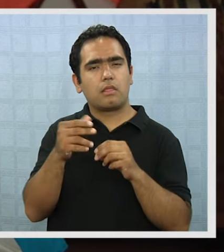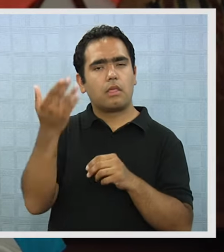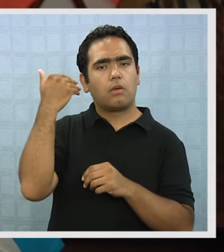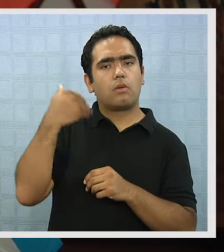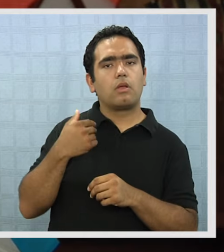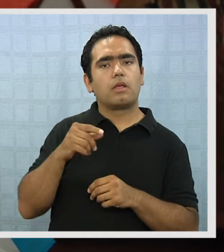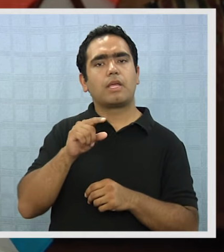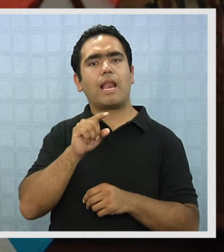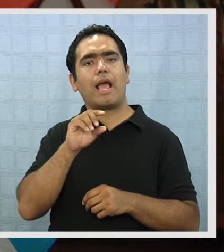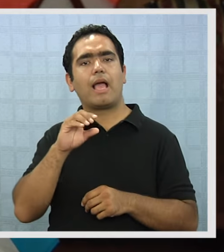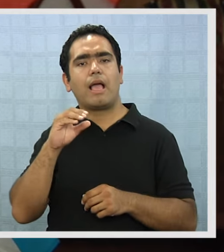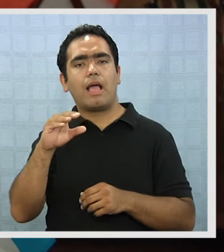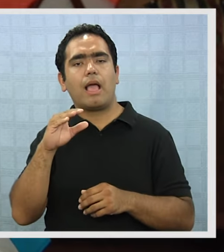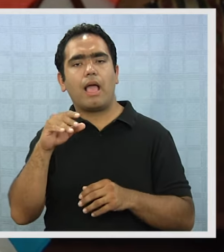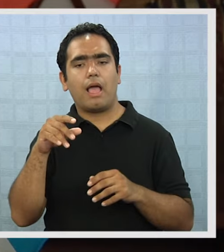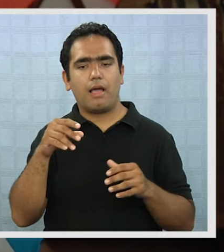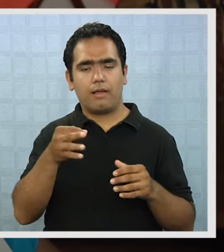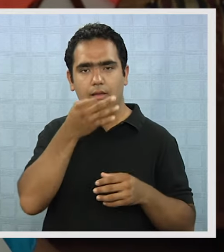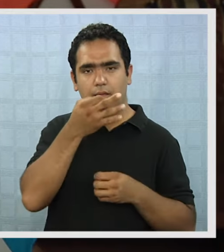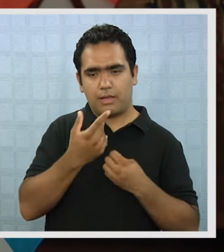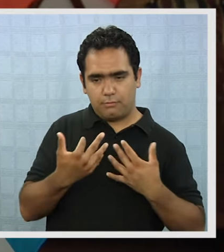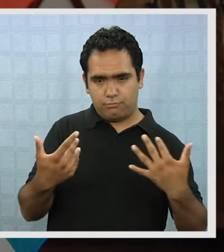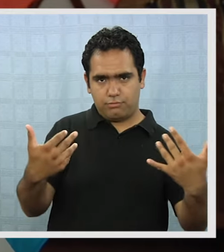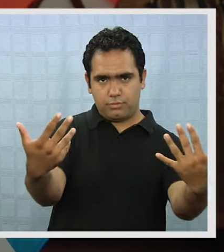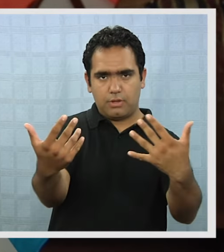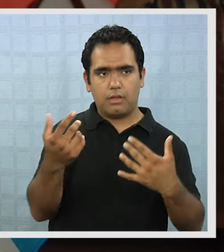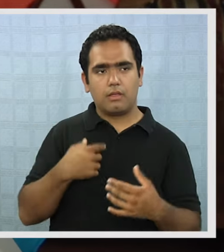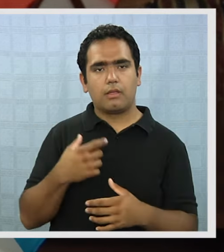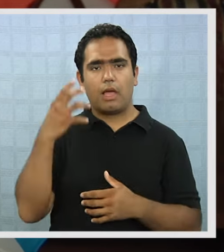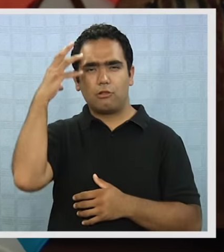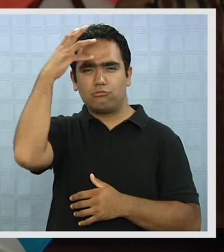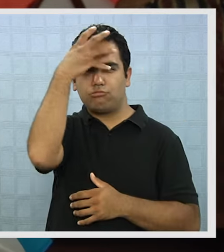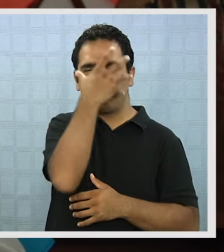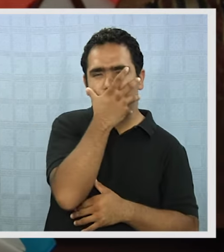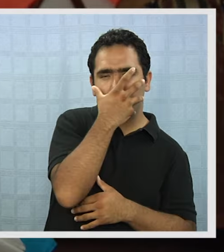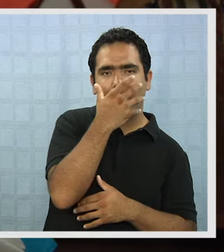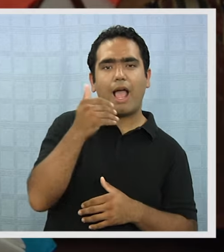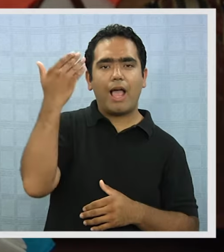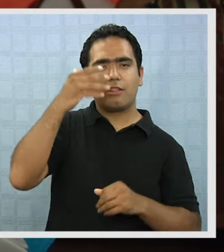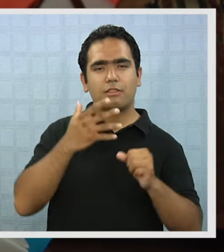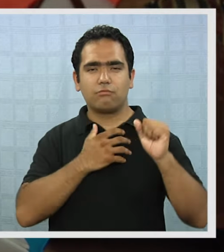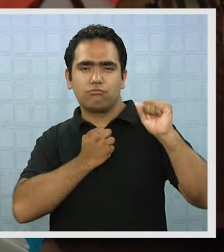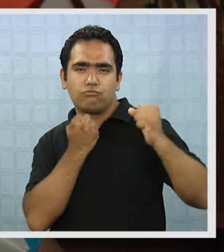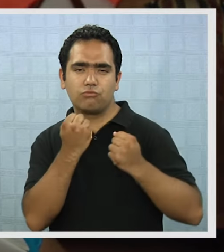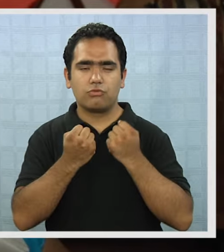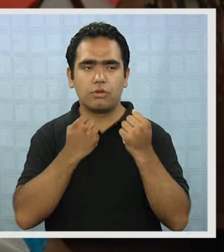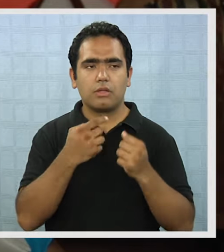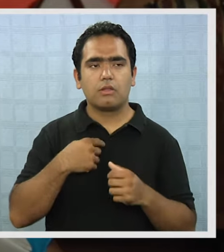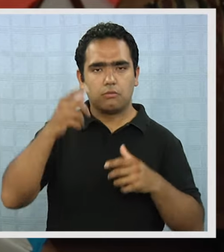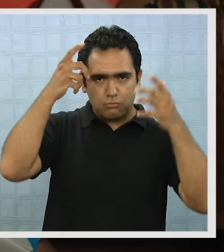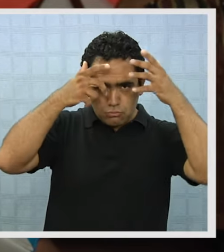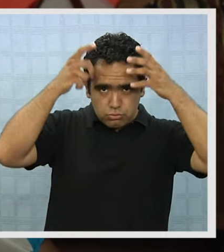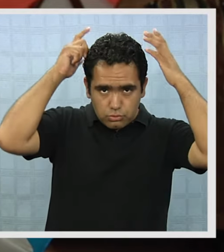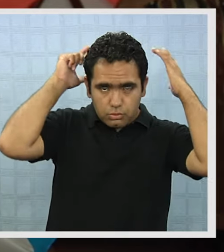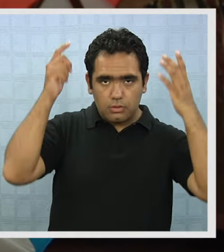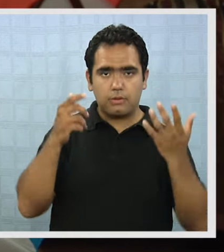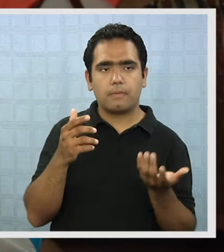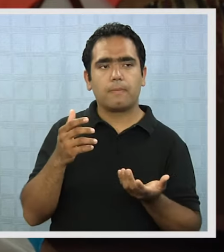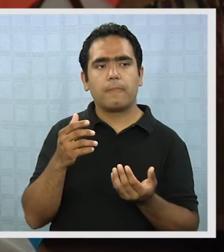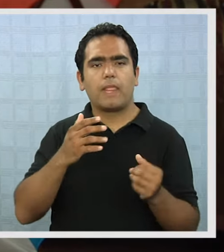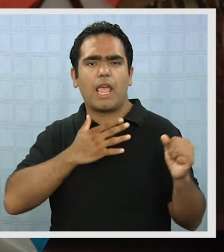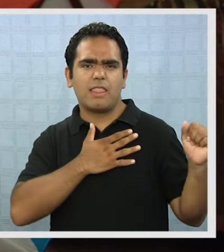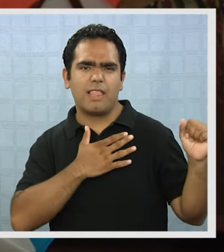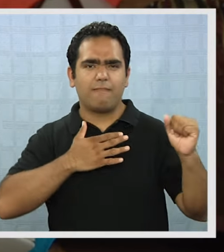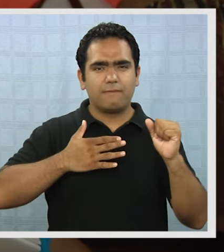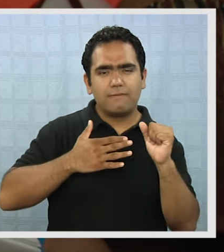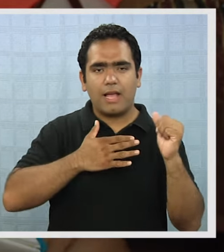antiguamente las personas salían de las chacras, vestidos con su máscara, tipo bufón así, con un cucurucho que nosotros llamamos así, un